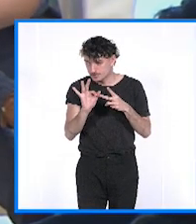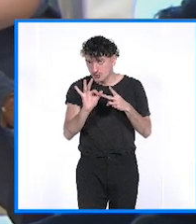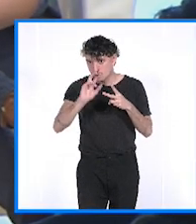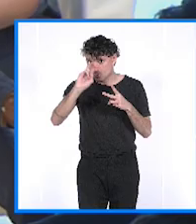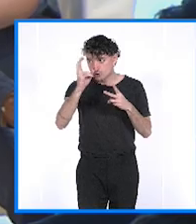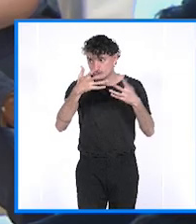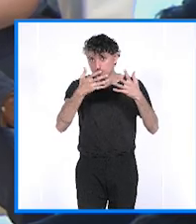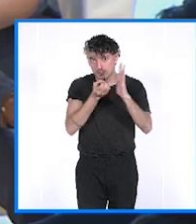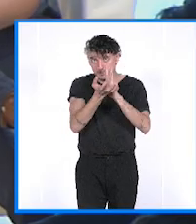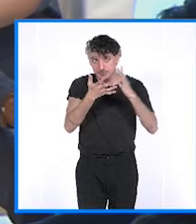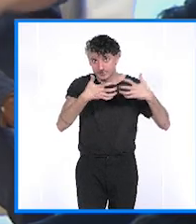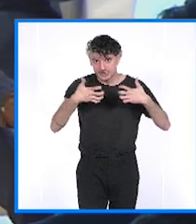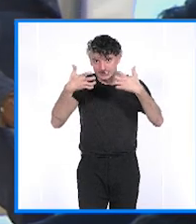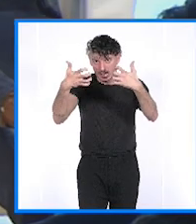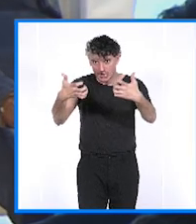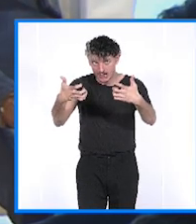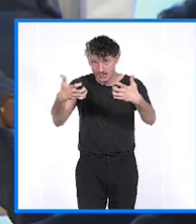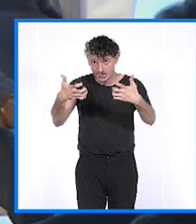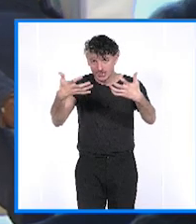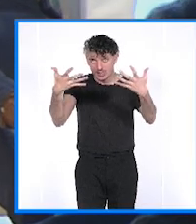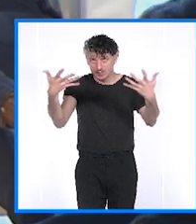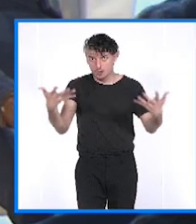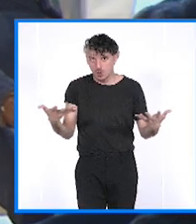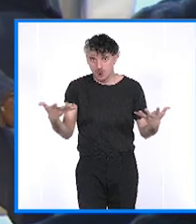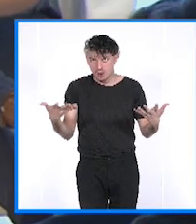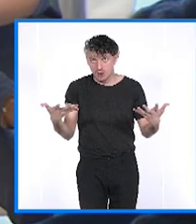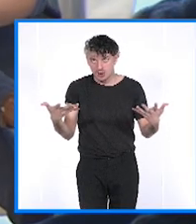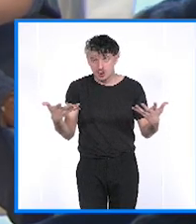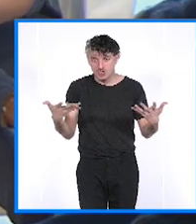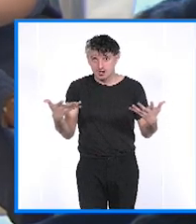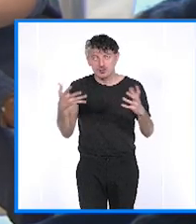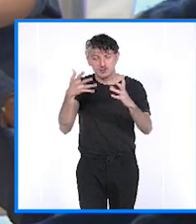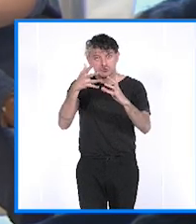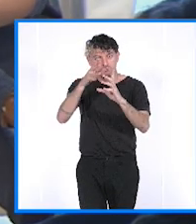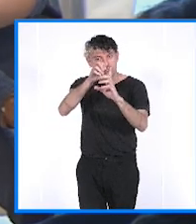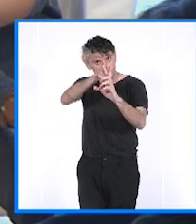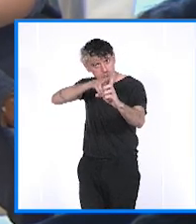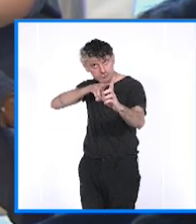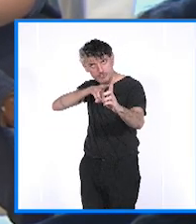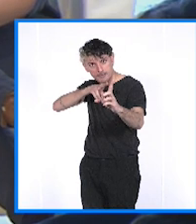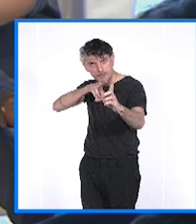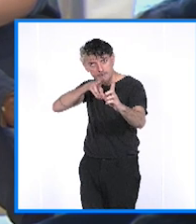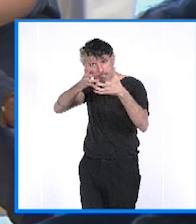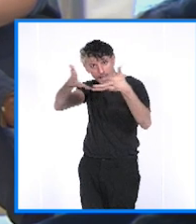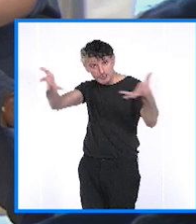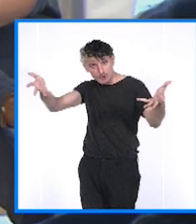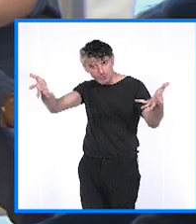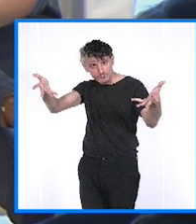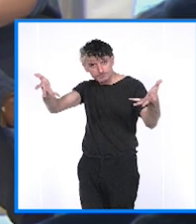de los mensajes sería que que bueno Más allá haciendo como una especie de mirada un poquito más amplia en el trabajo que hemos